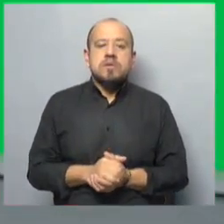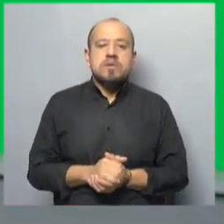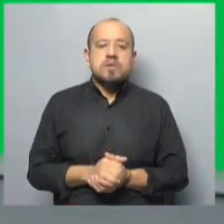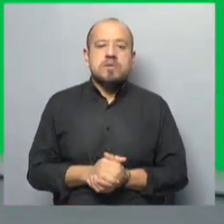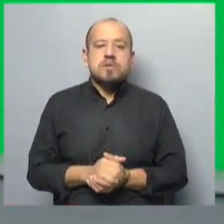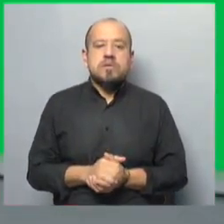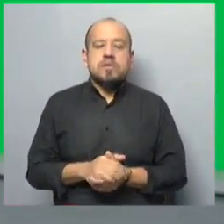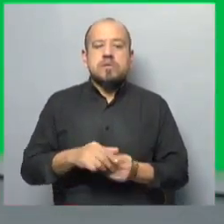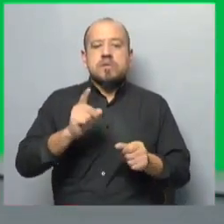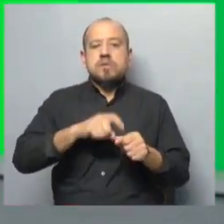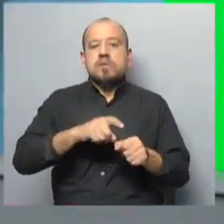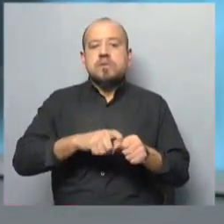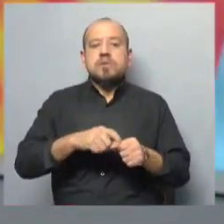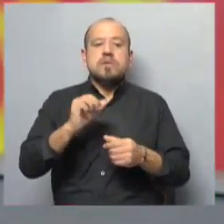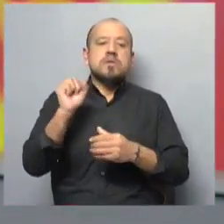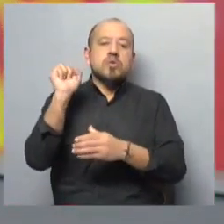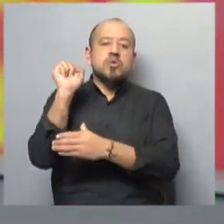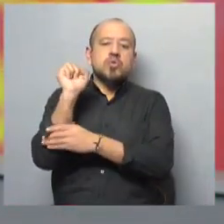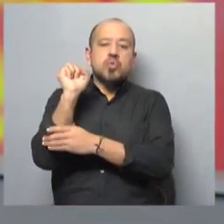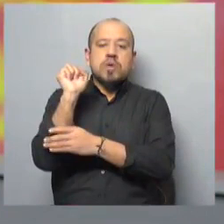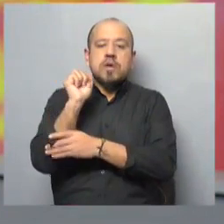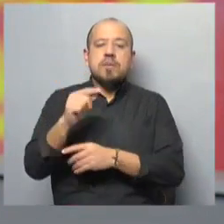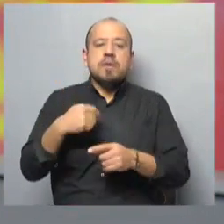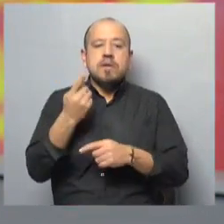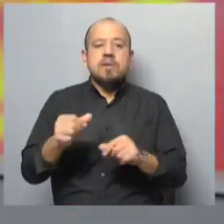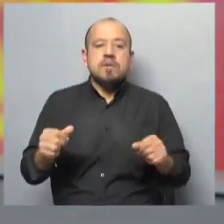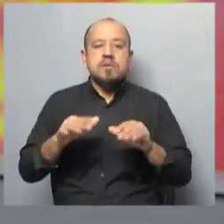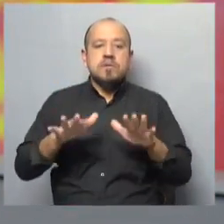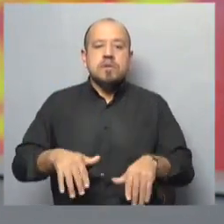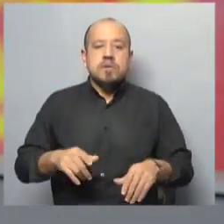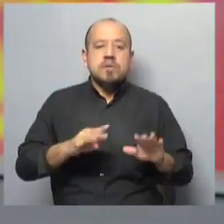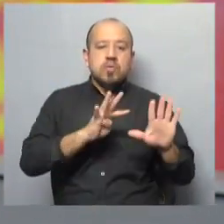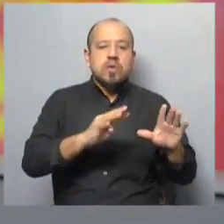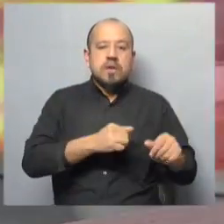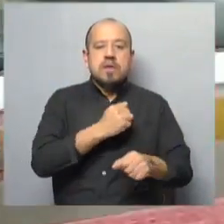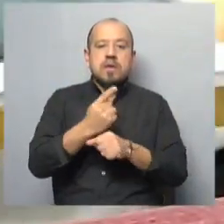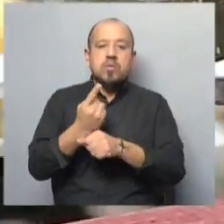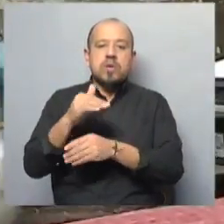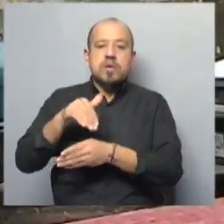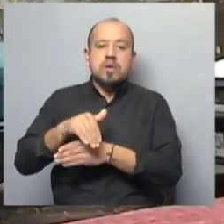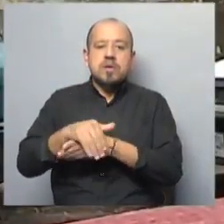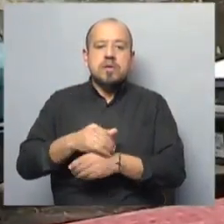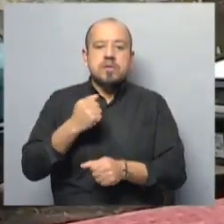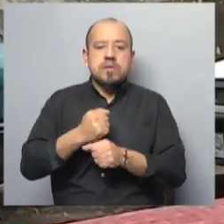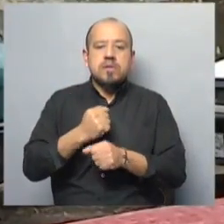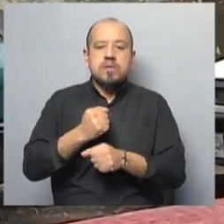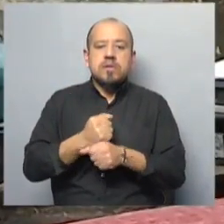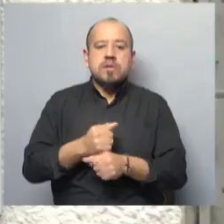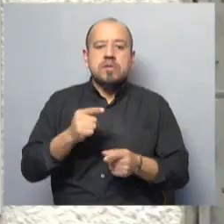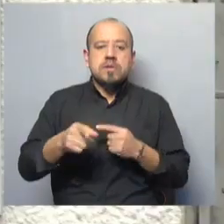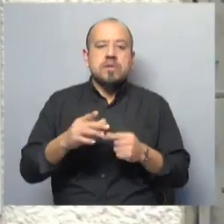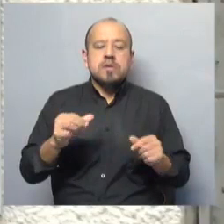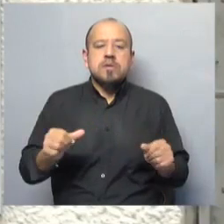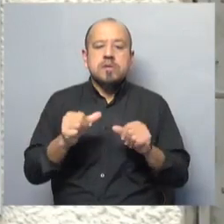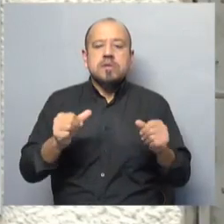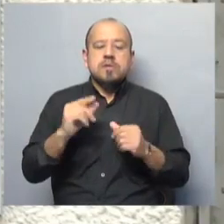El Sindicato Único de la Construcción y Afines, el SUNCA, va a realizar mañana un paro de 9 a 13 horas por la muerte de un trabajador de la planta que está